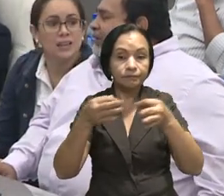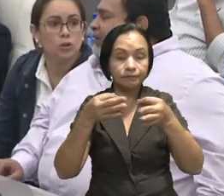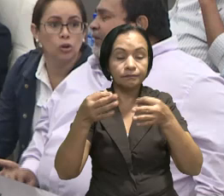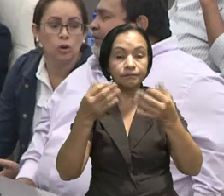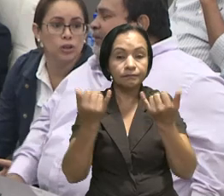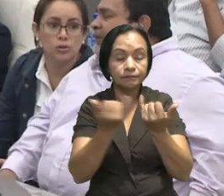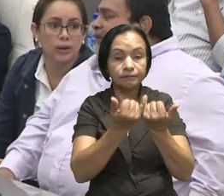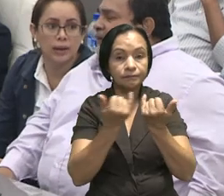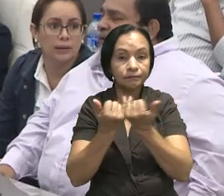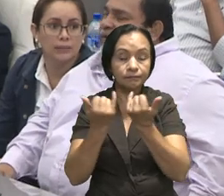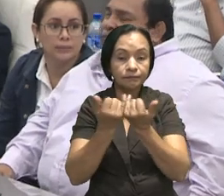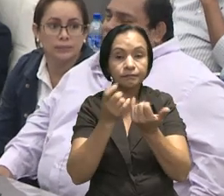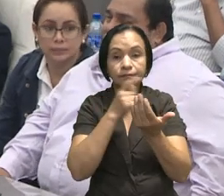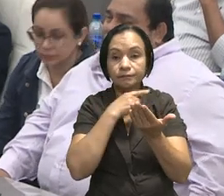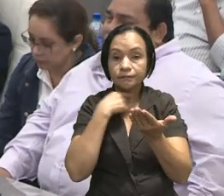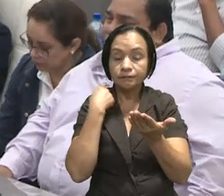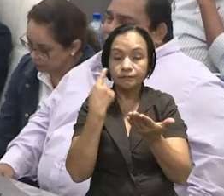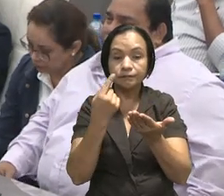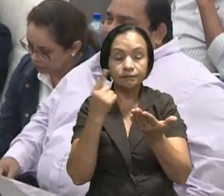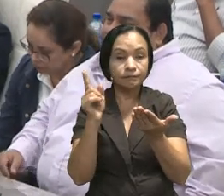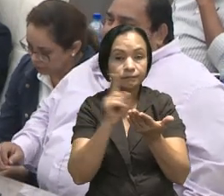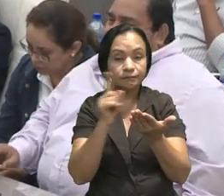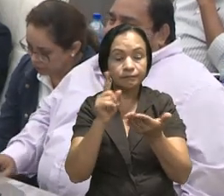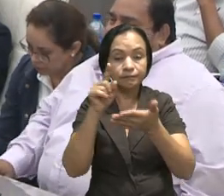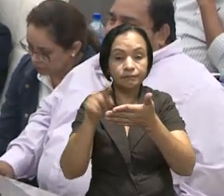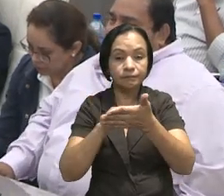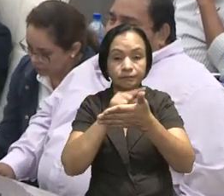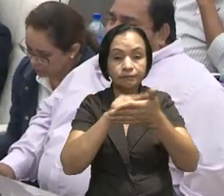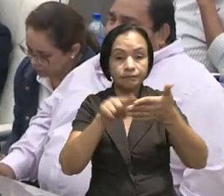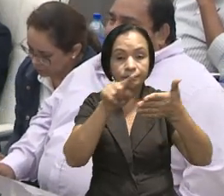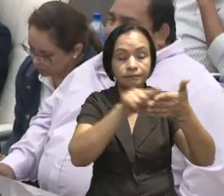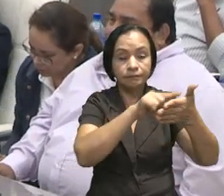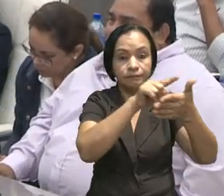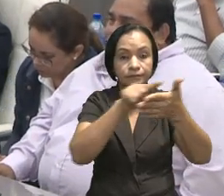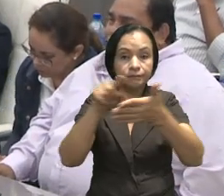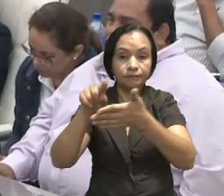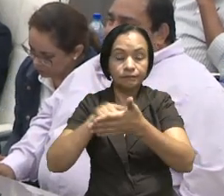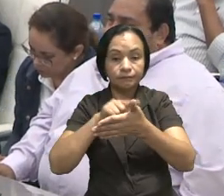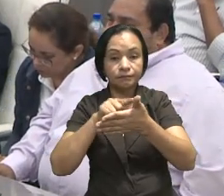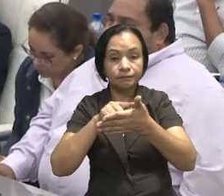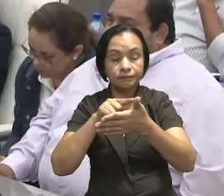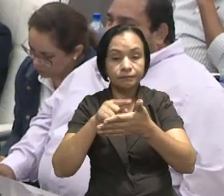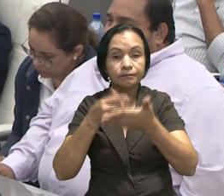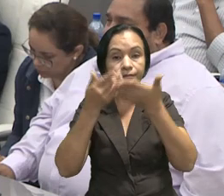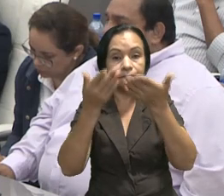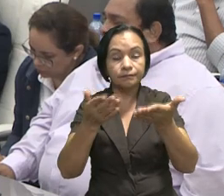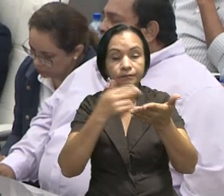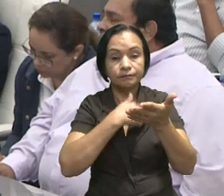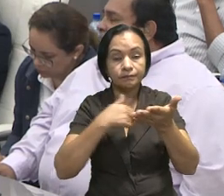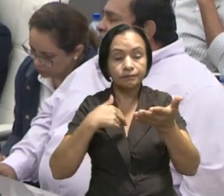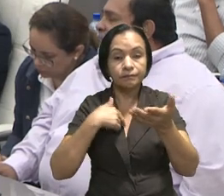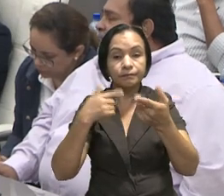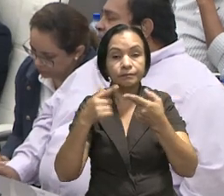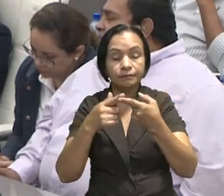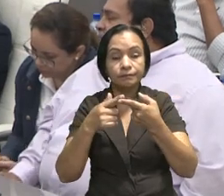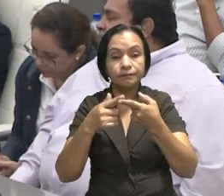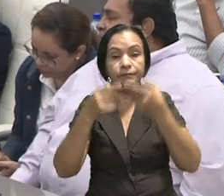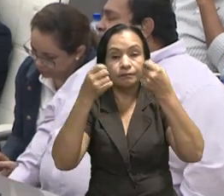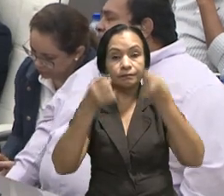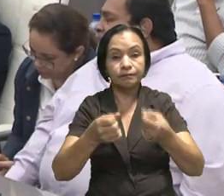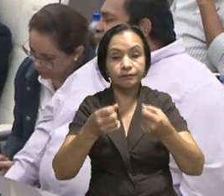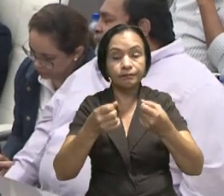esa situación, ¿verdad? No estamos en contra, vamos a votar totalmente a favor del otorgamiento de pensión de gracia por el